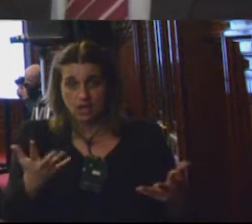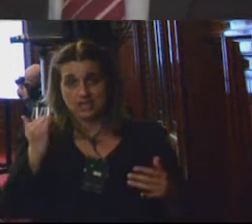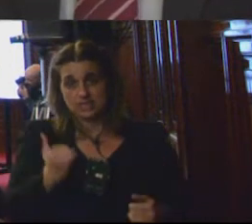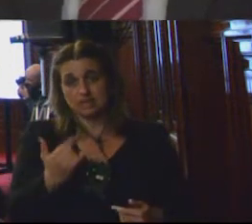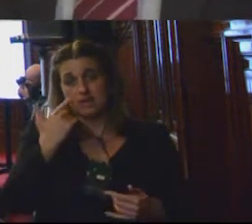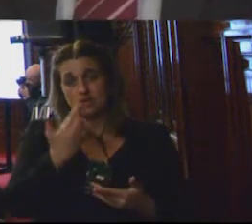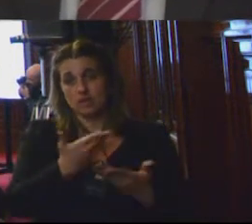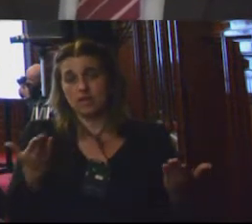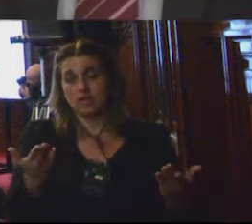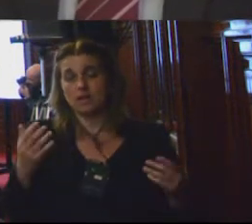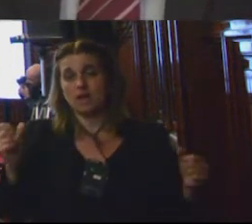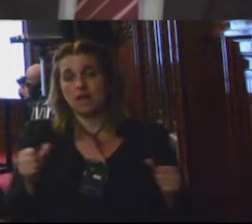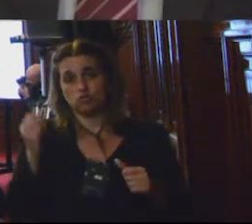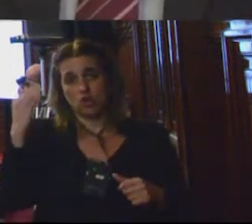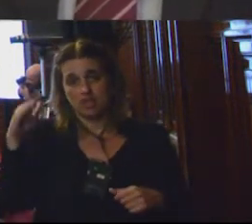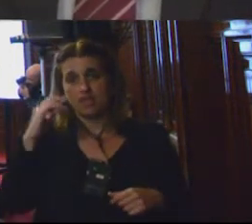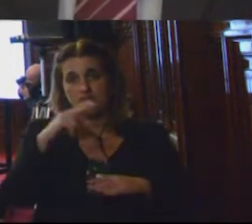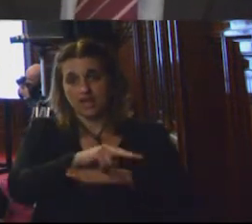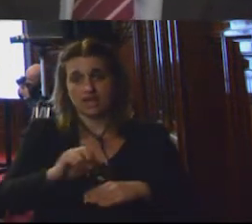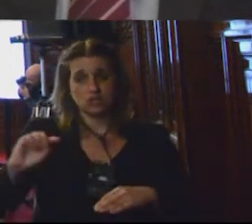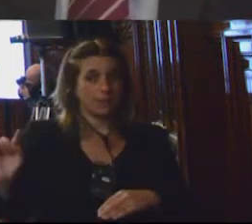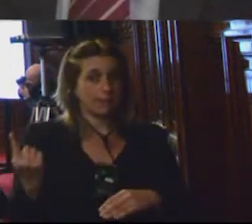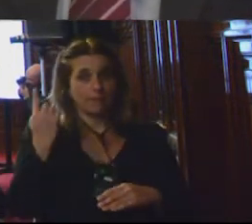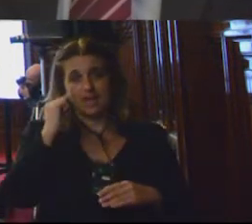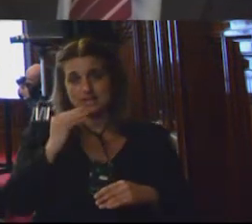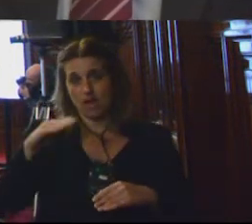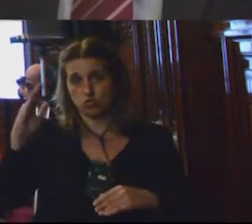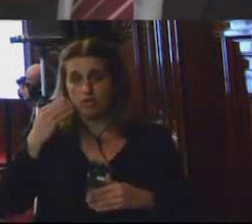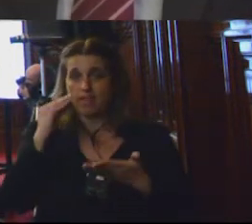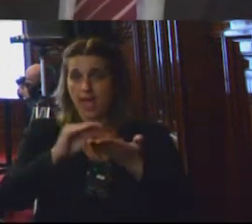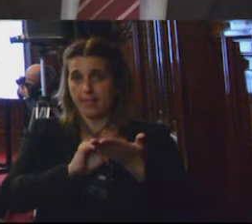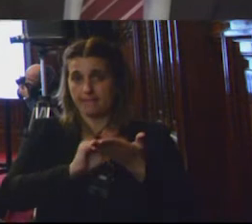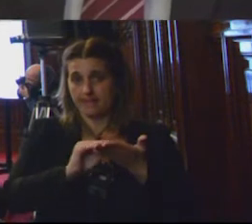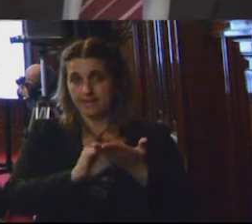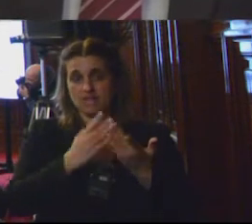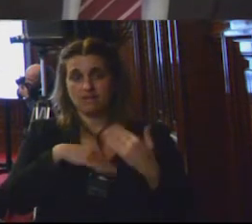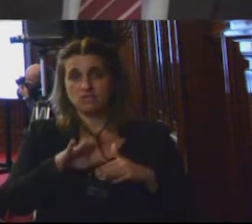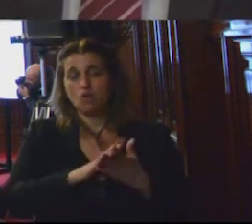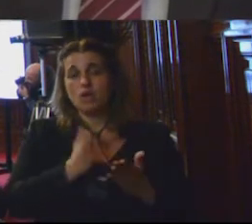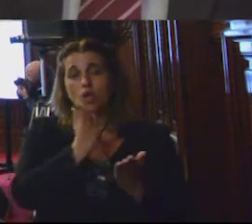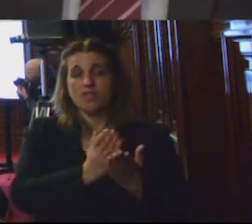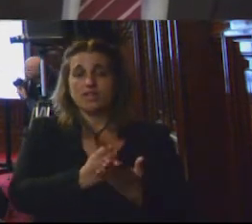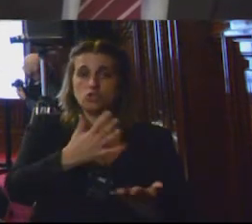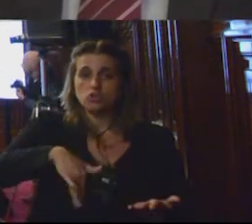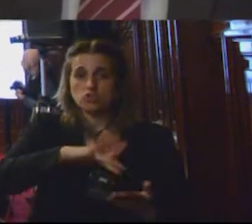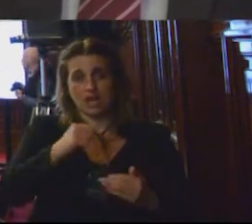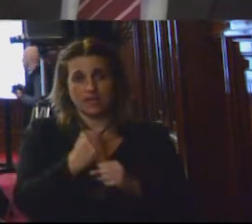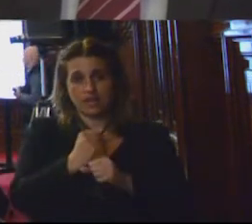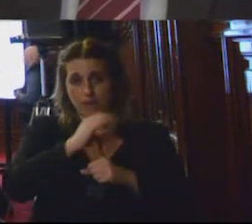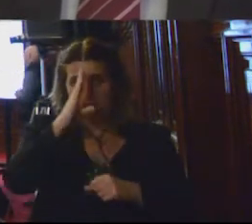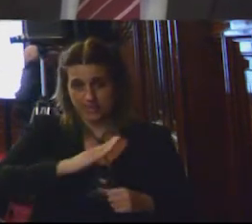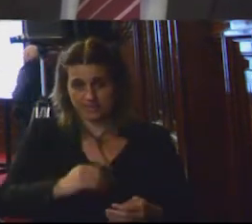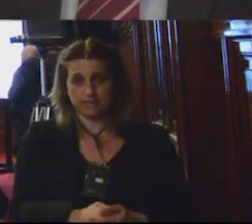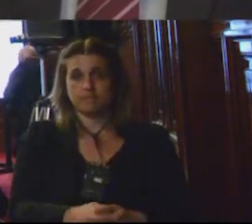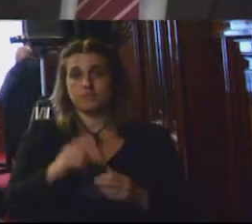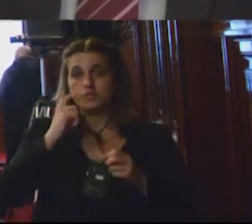posición de los auditores fiscales en este trabajo, que son las primeras autoridades administrativas en la línea de defensa de los derechos sociales del trabajo en Brasil. Los